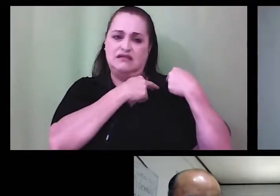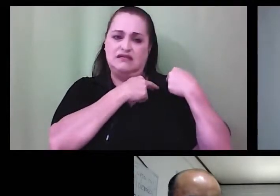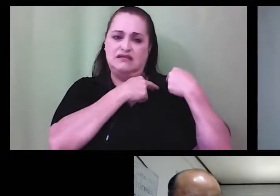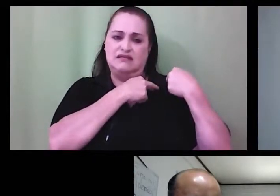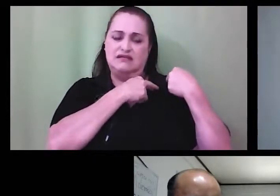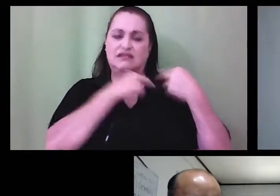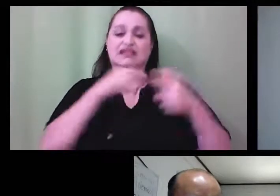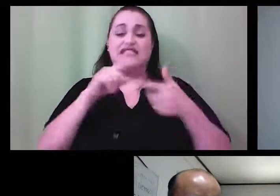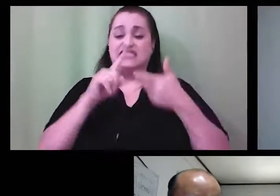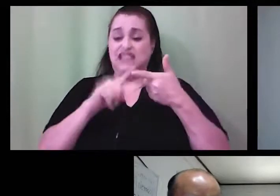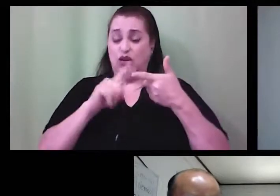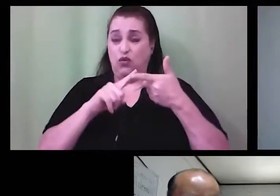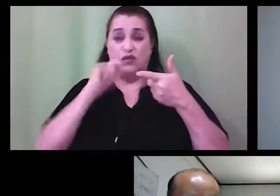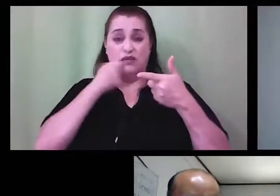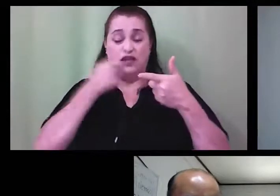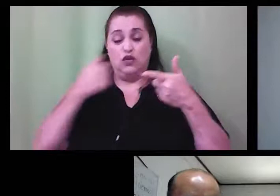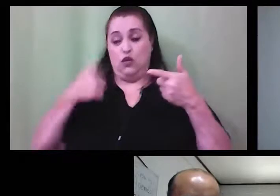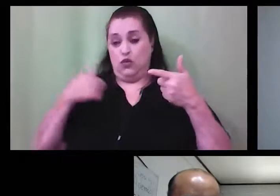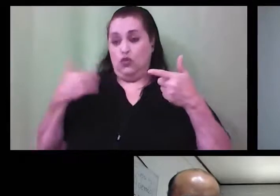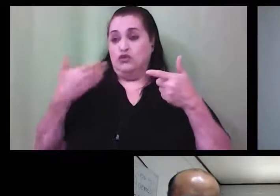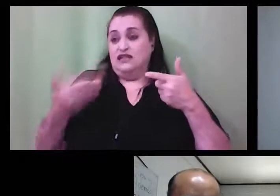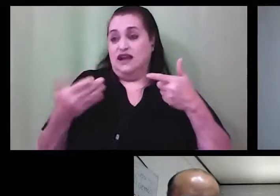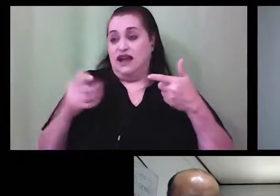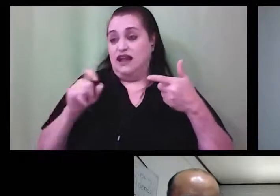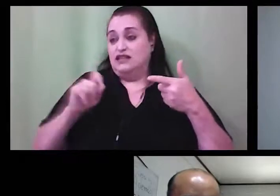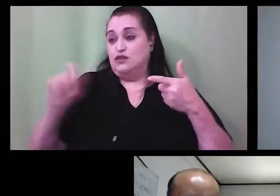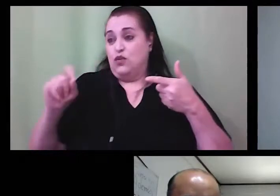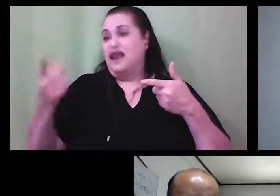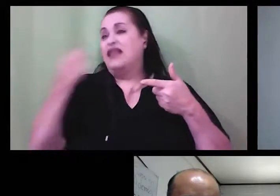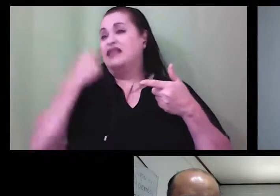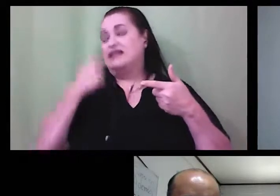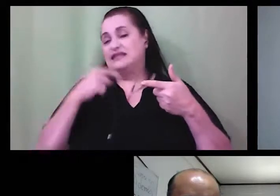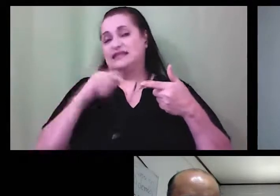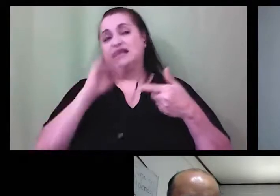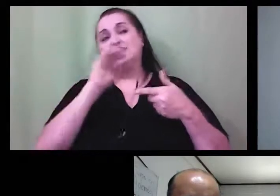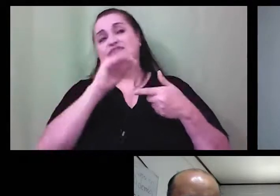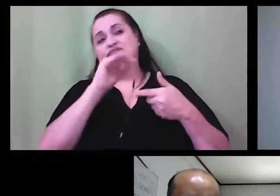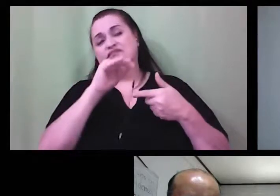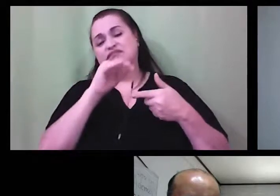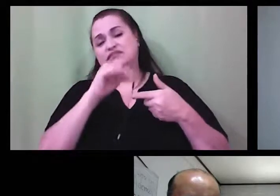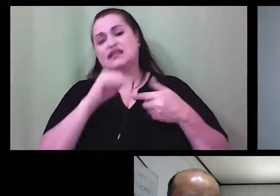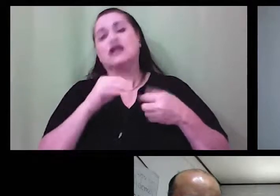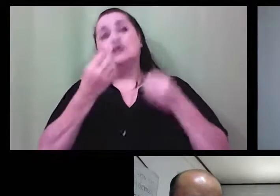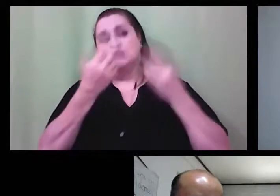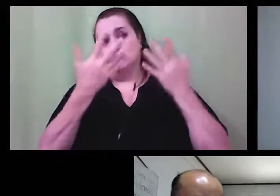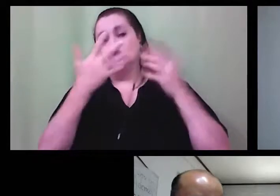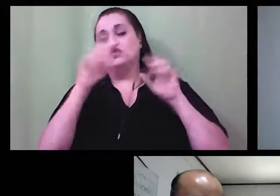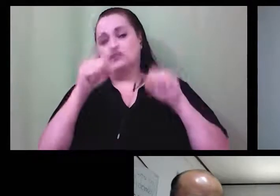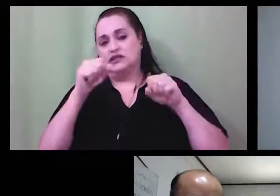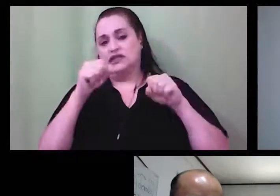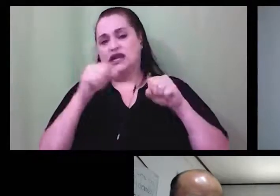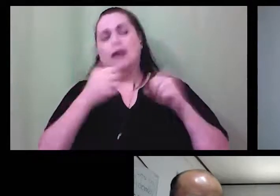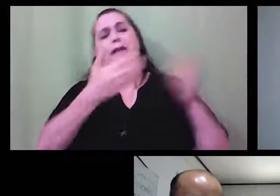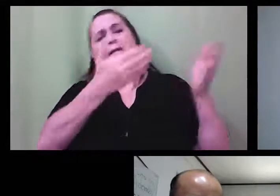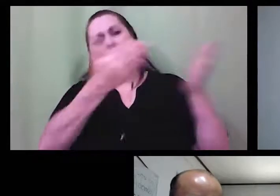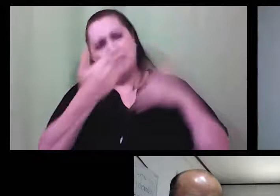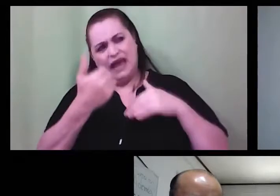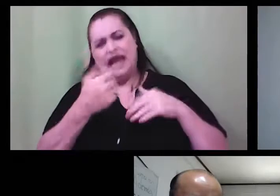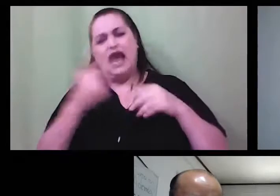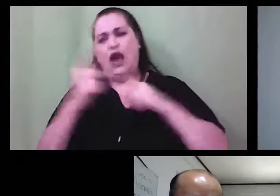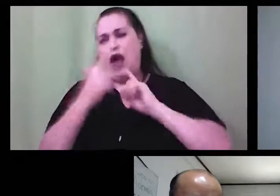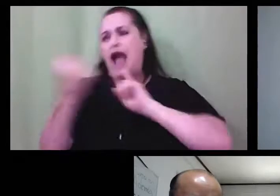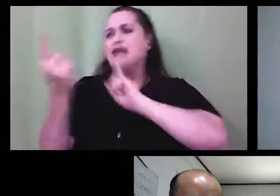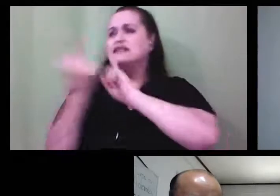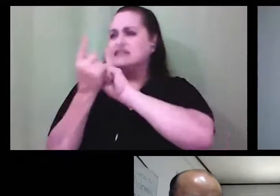Segundo mito, uno llega a la escuela o al colegio y le dicen, en muchos sí, hago la salvedad, venga,